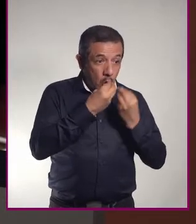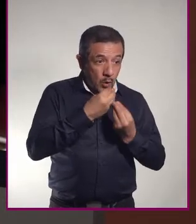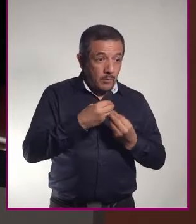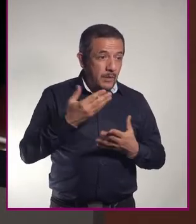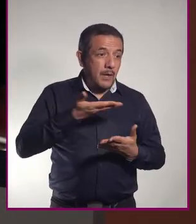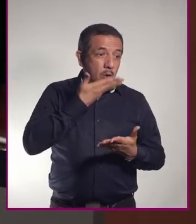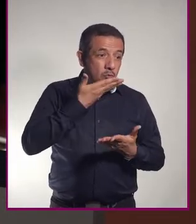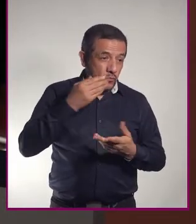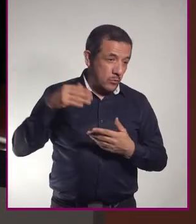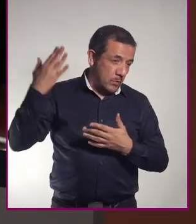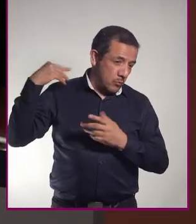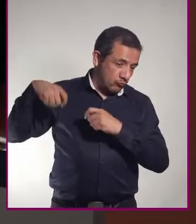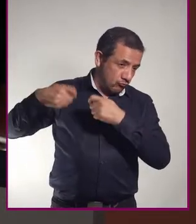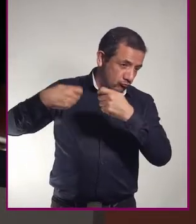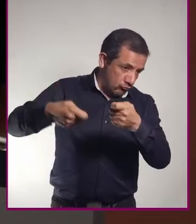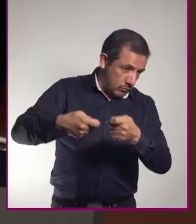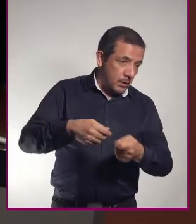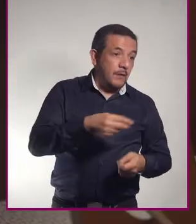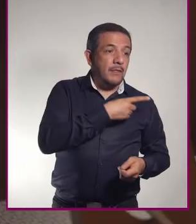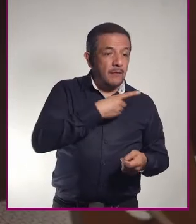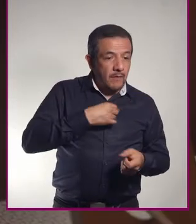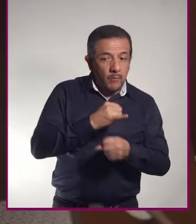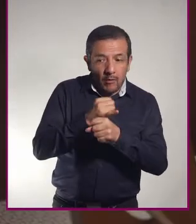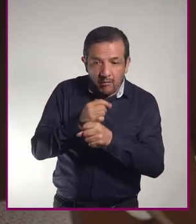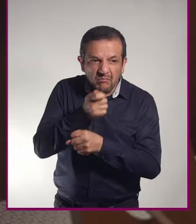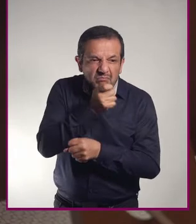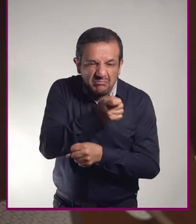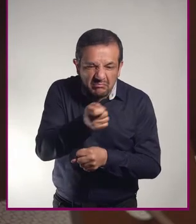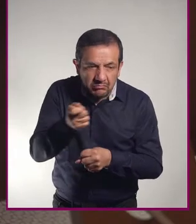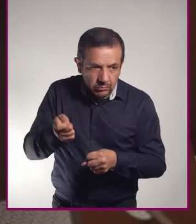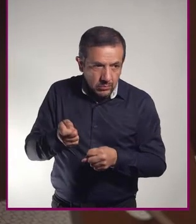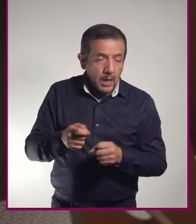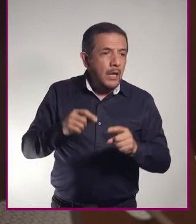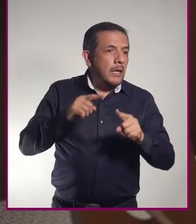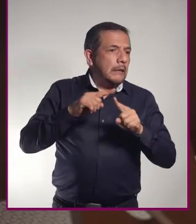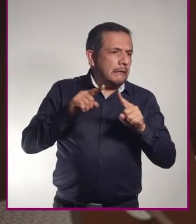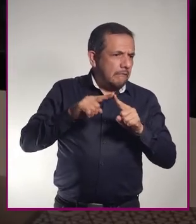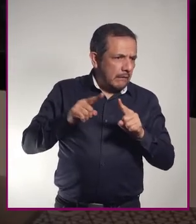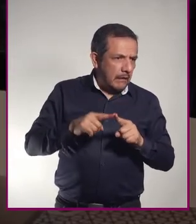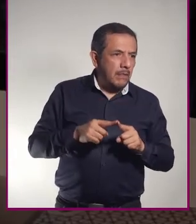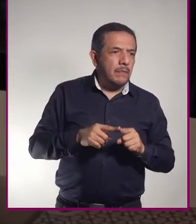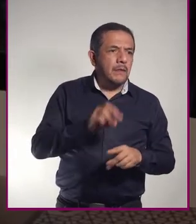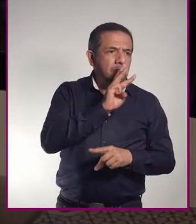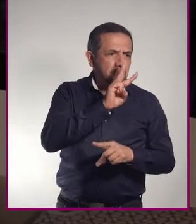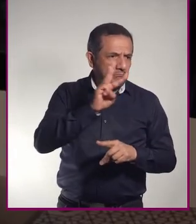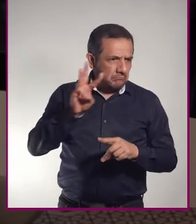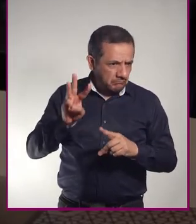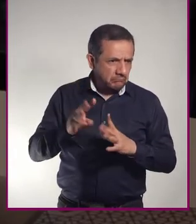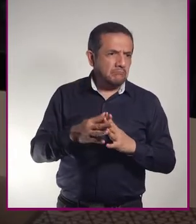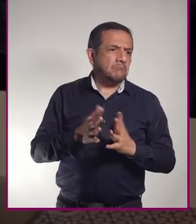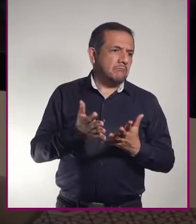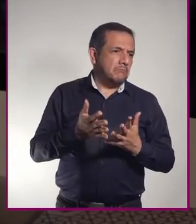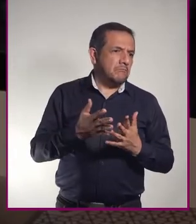información posible de profesionales de la salud. Asimismo, hay varios portales donde